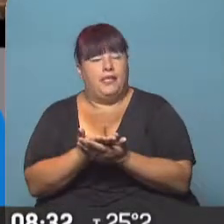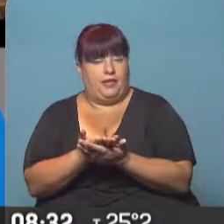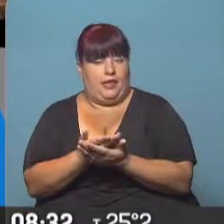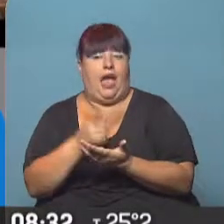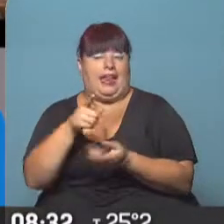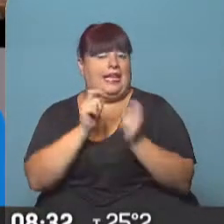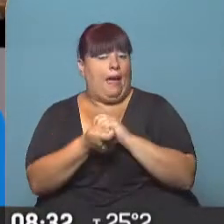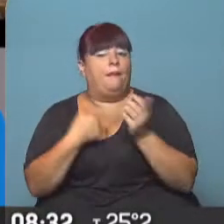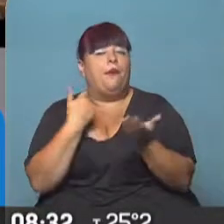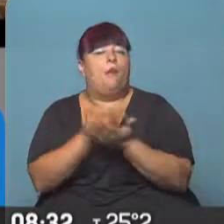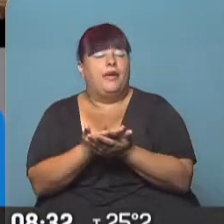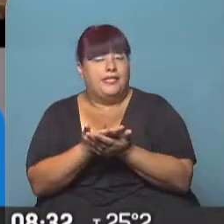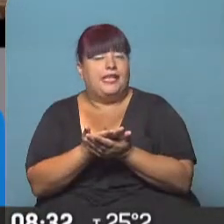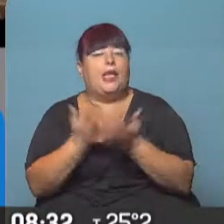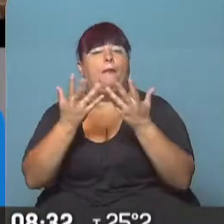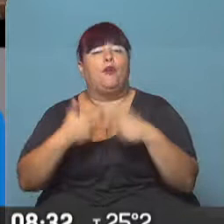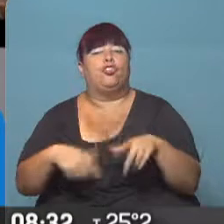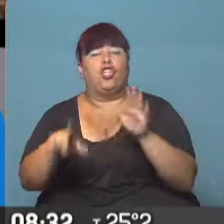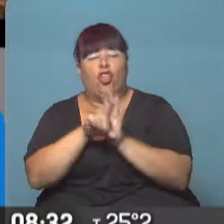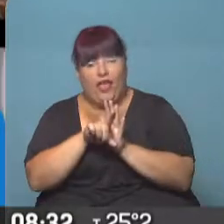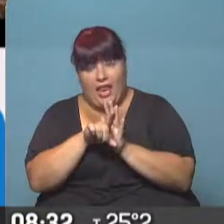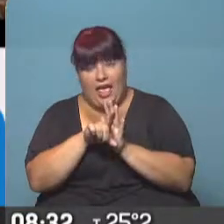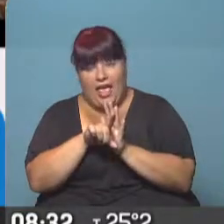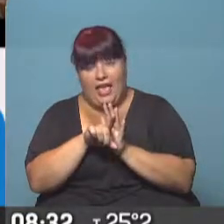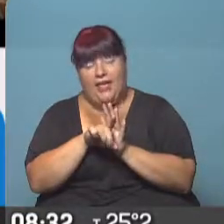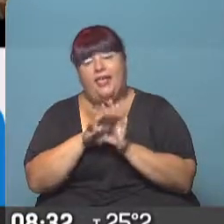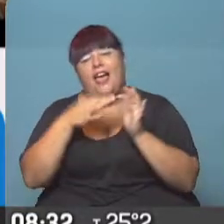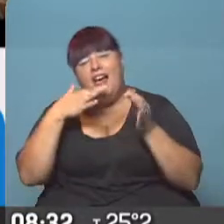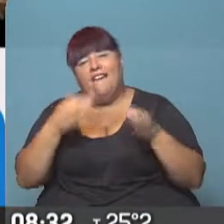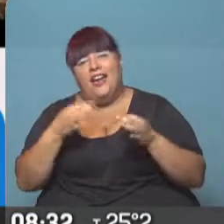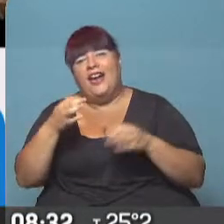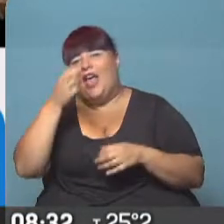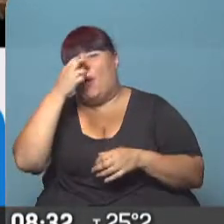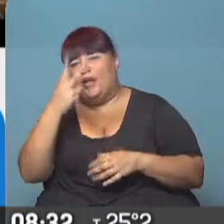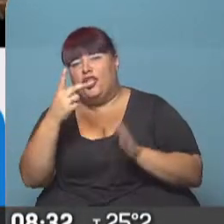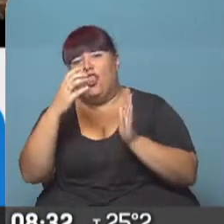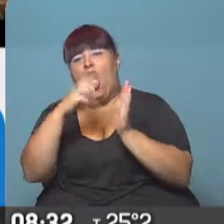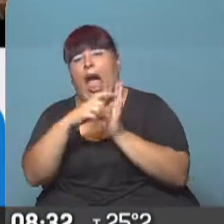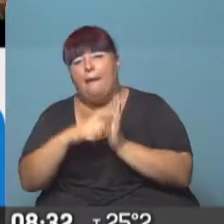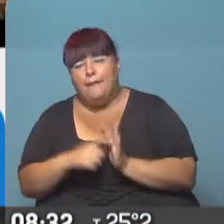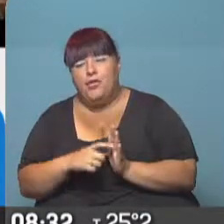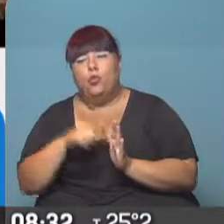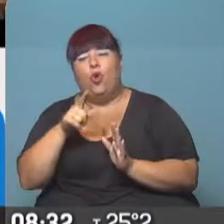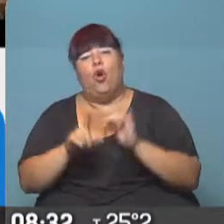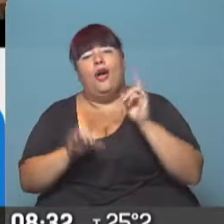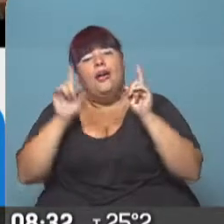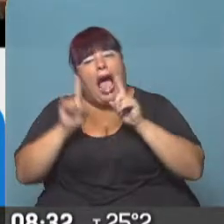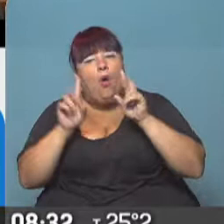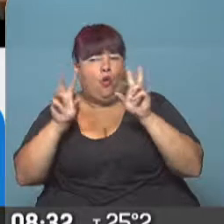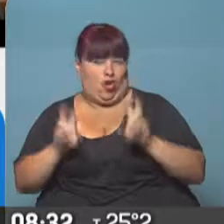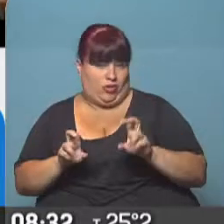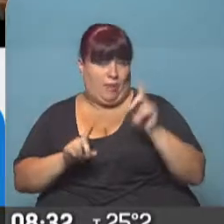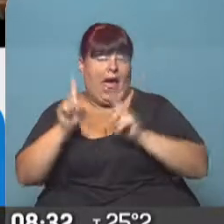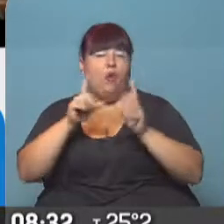ofreció Cambiemos, que van a presentarse proyectos de leyes, porque si bien es cierto que son 22 capítulos, son determinados temas. Hay